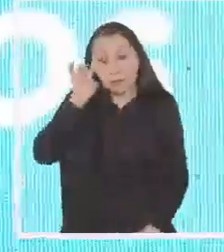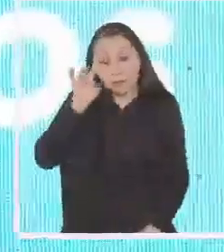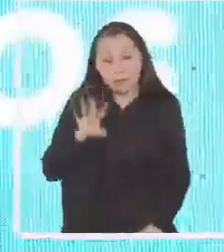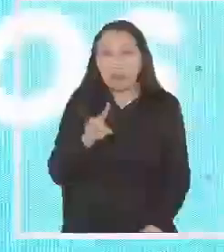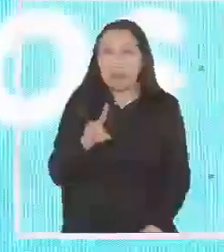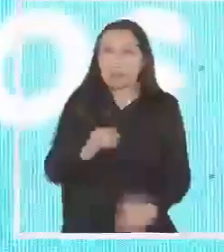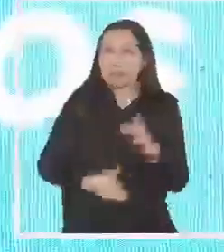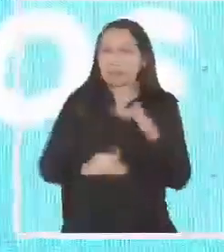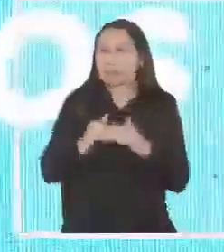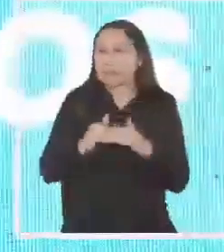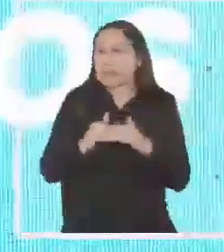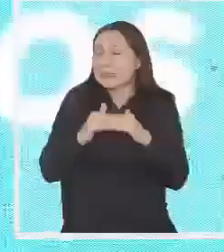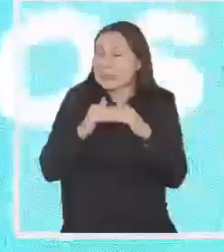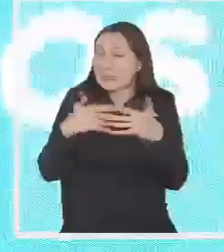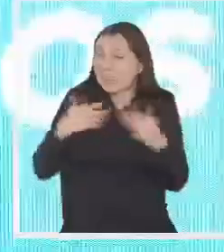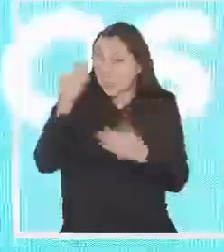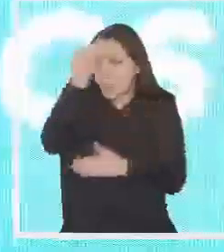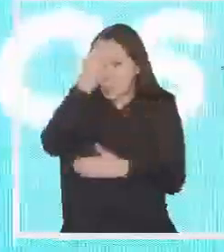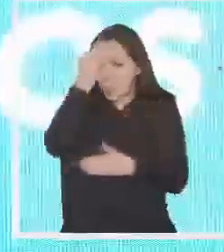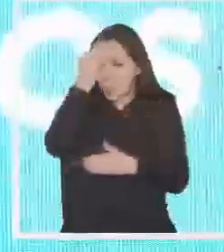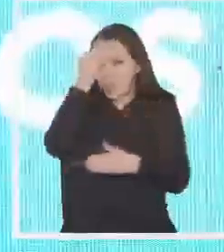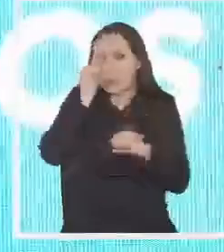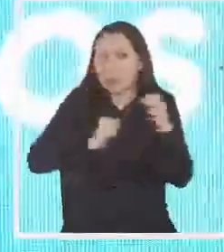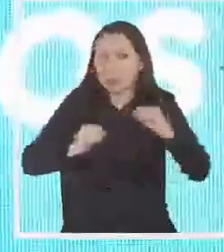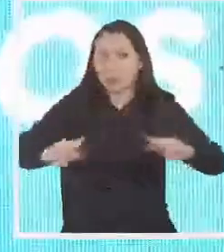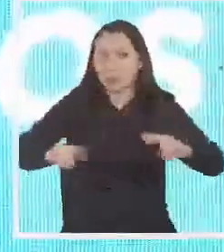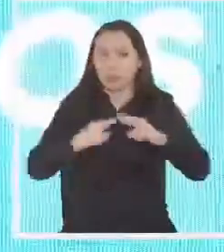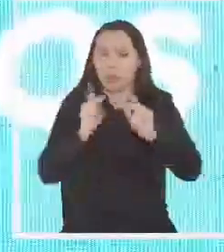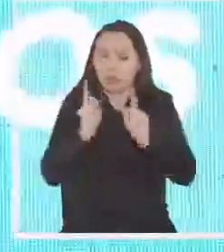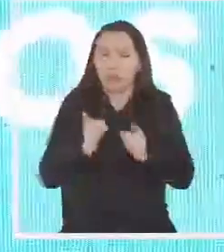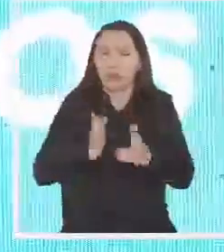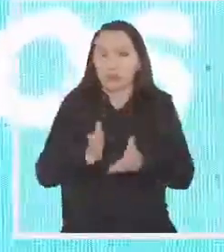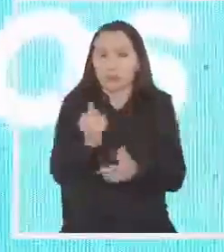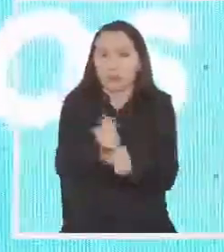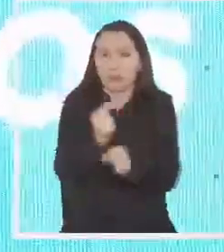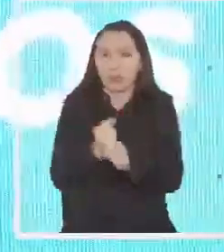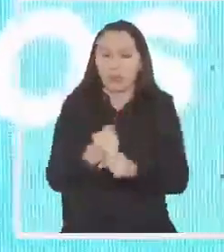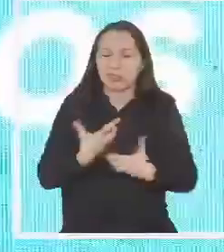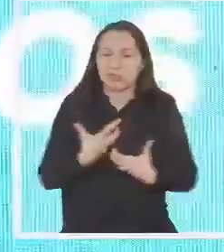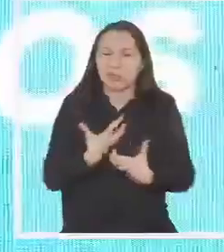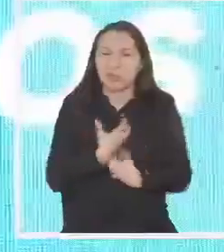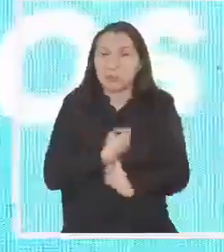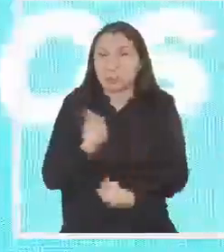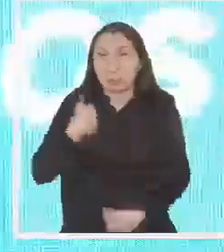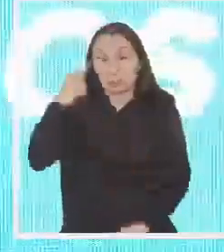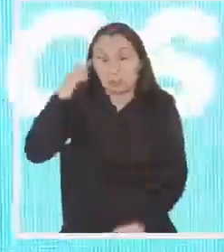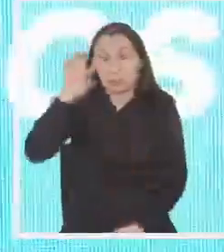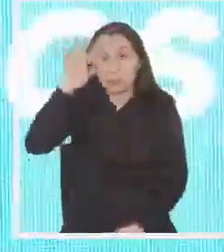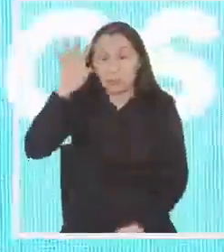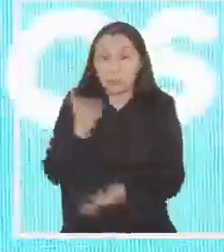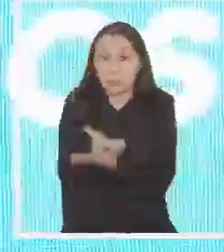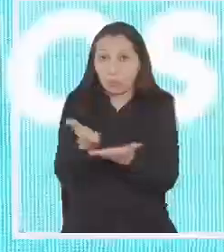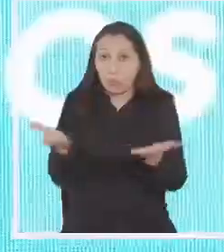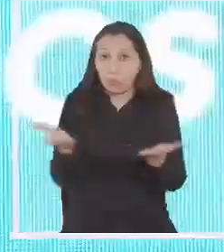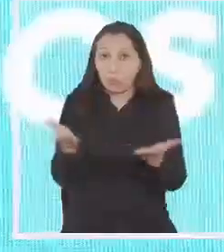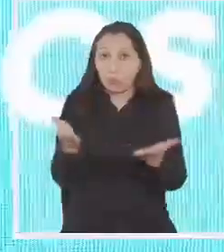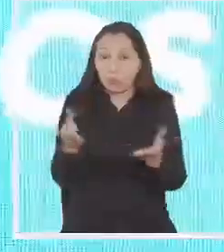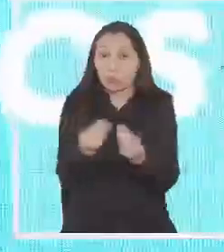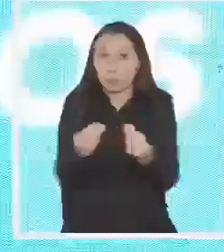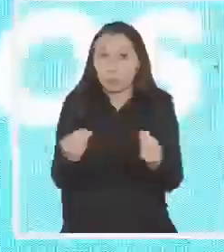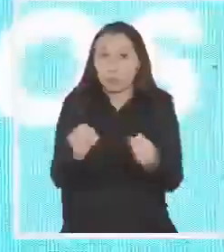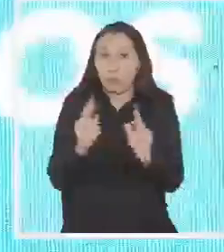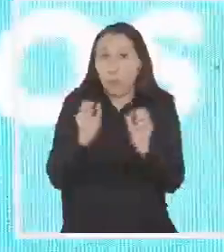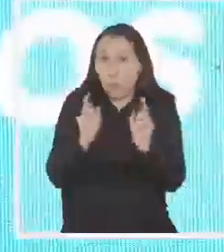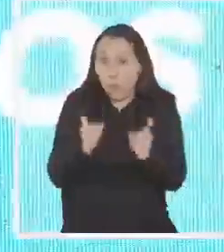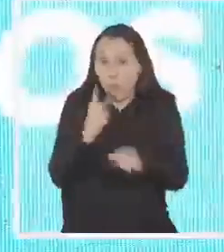esto es de máxima prioridad para el sector y que tenemos que seguir trabajando firme en esto, porque la frustración, yo me imagino que muchos de ustedes lo deben